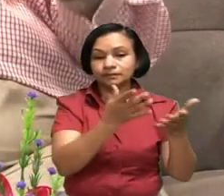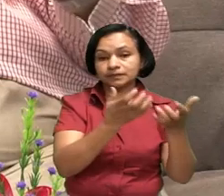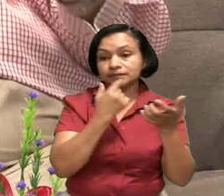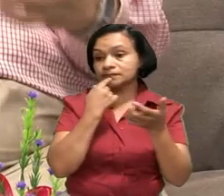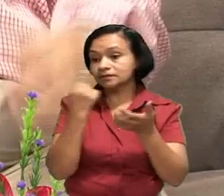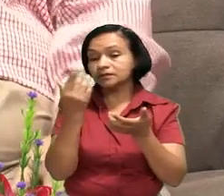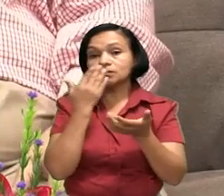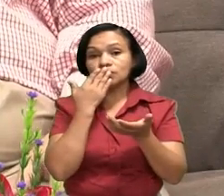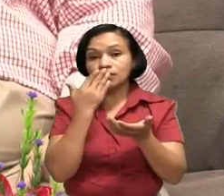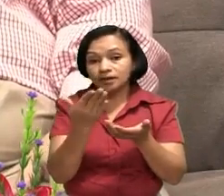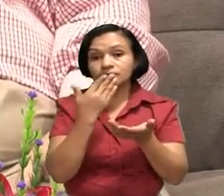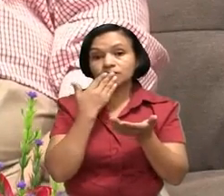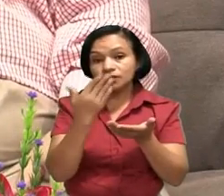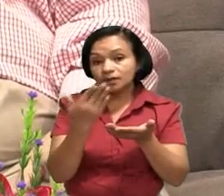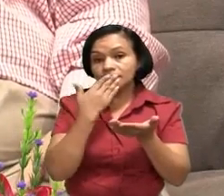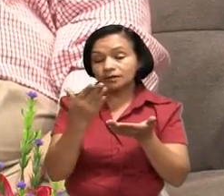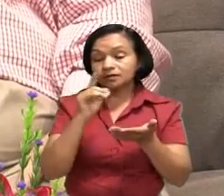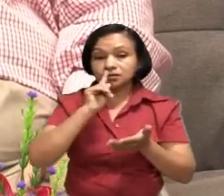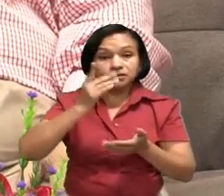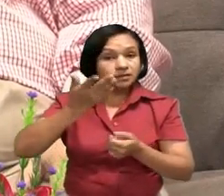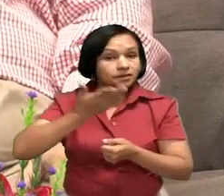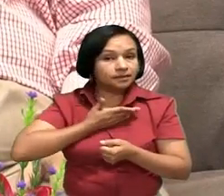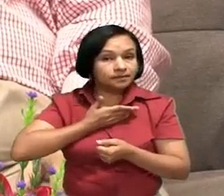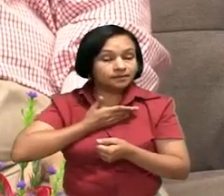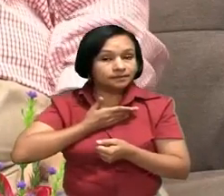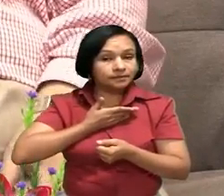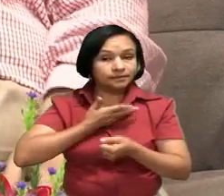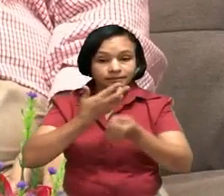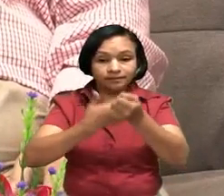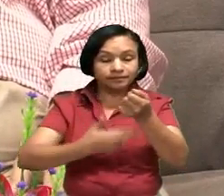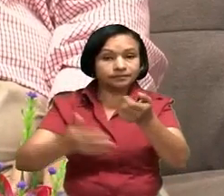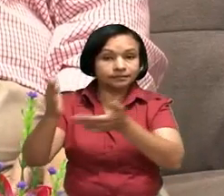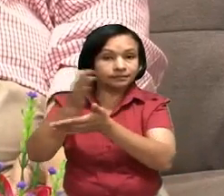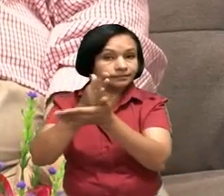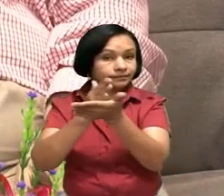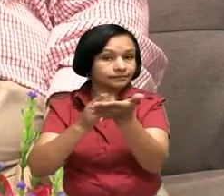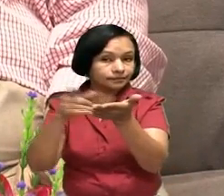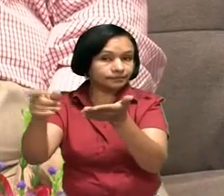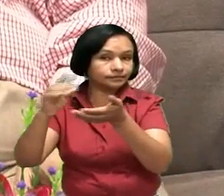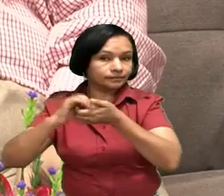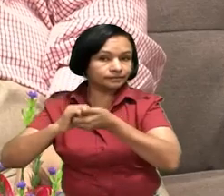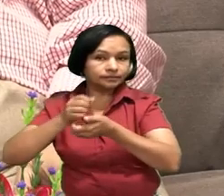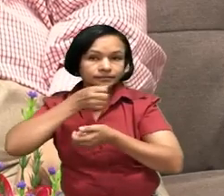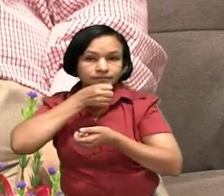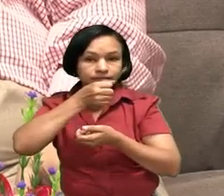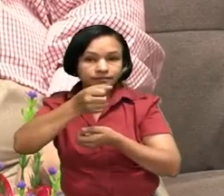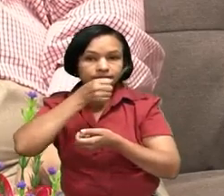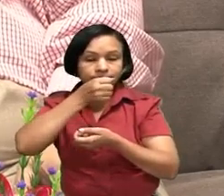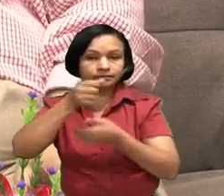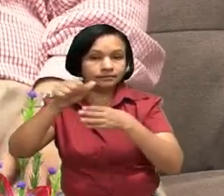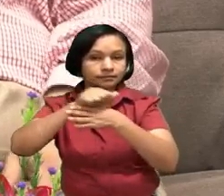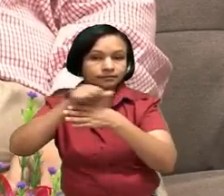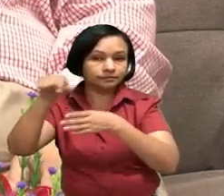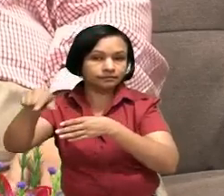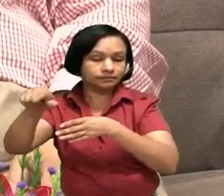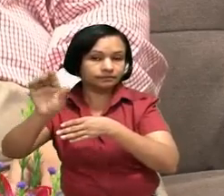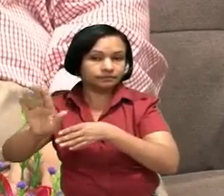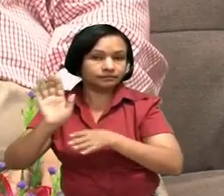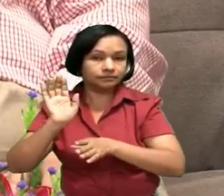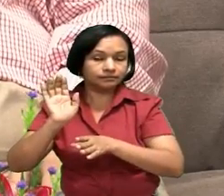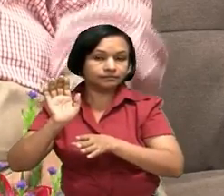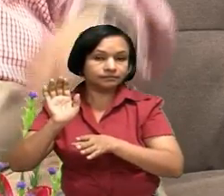lo blanco aunque no le guste y le chorrea sangre algunos colegas que hacen ejercicio periodístico es dios desde